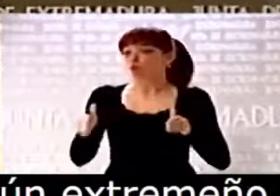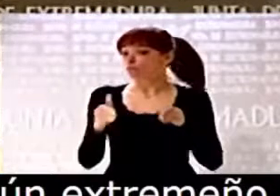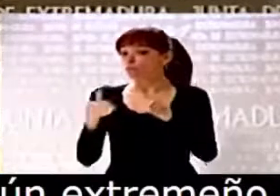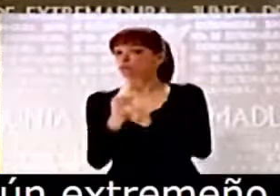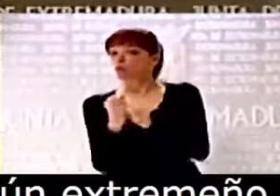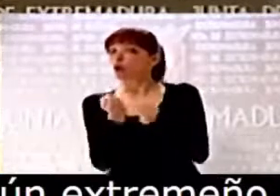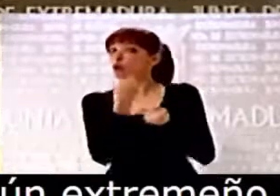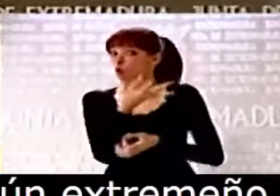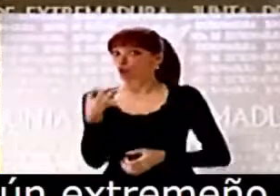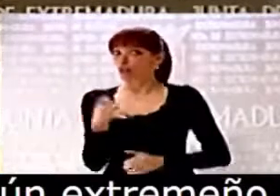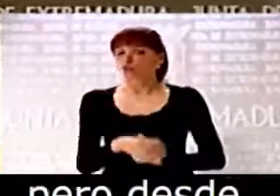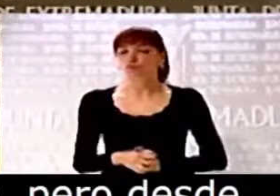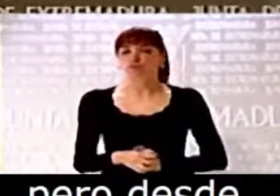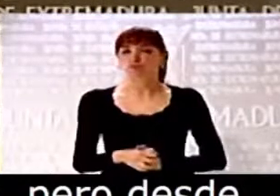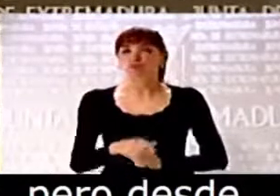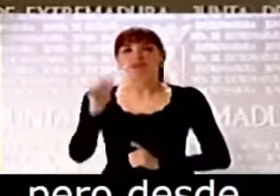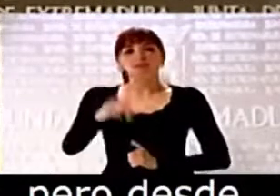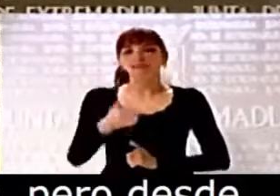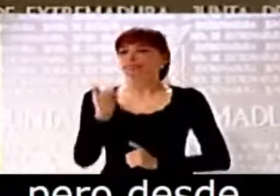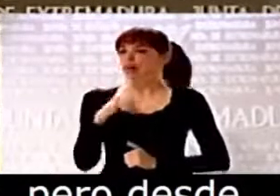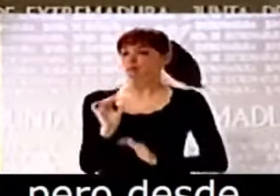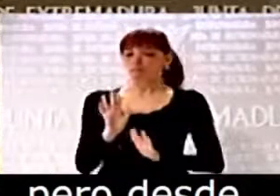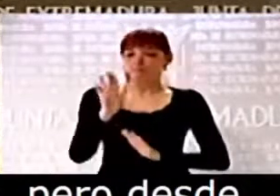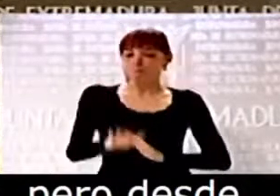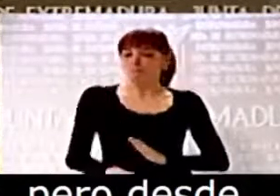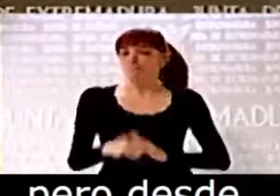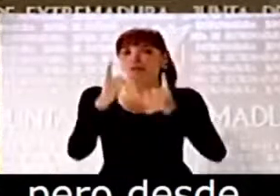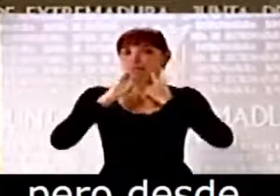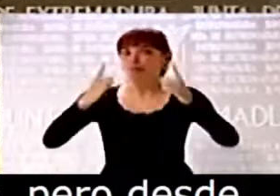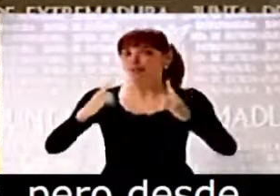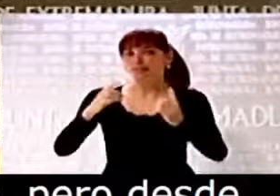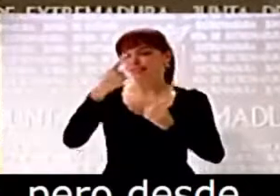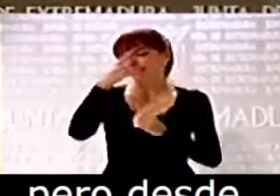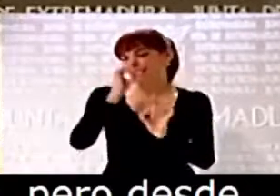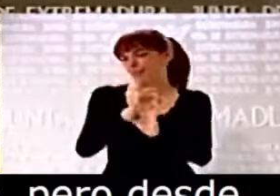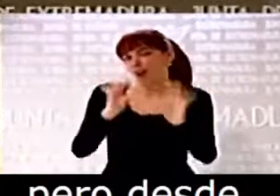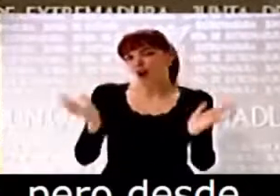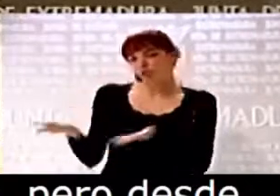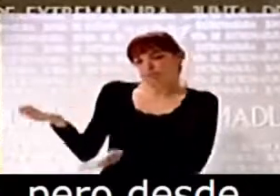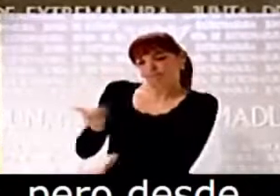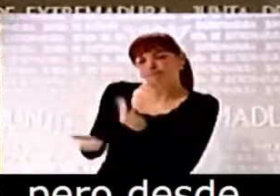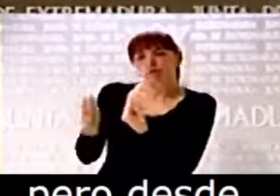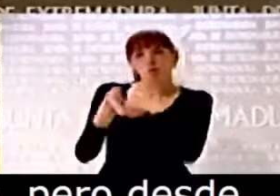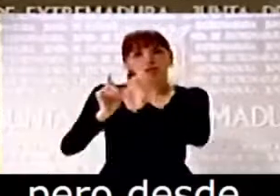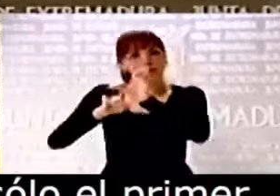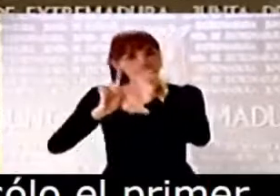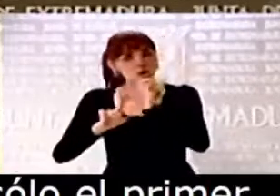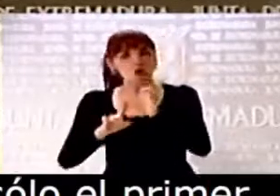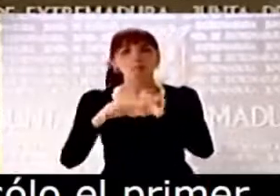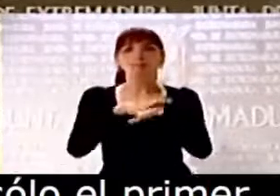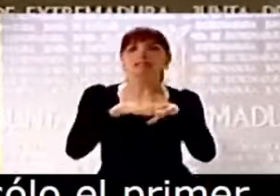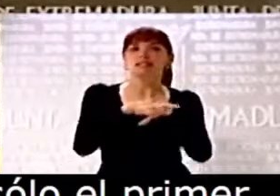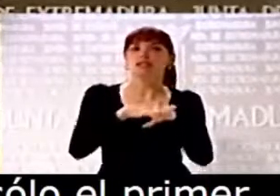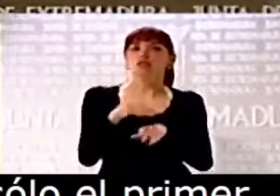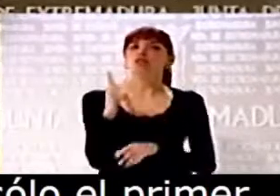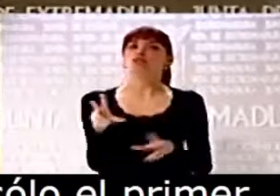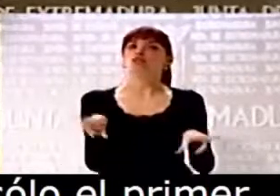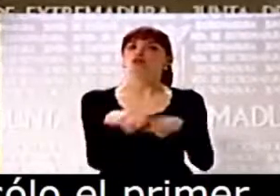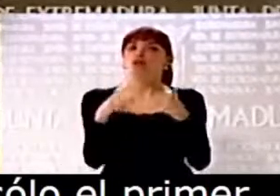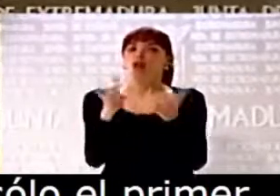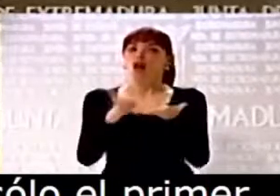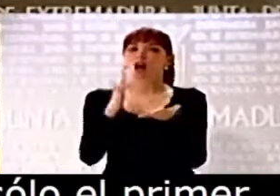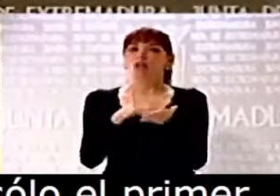correcto. Este es solo el primer paso y no me cabe duda de que la colaboración entre la Junta de Extremadura y el Ministerio de Derechos Sociales